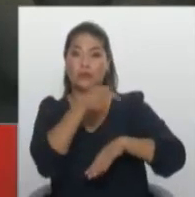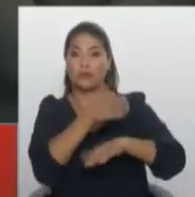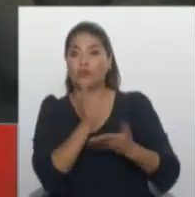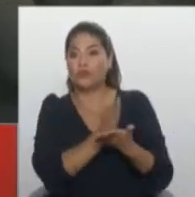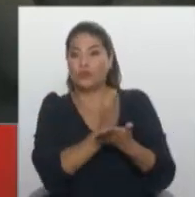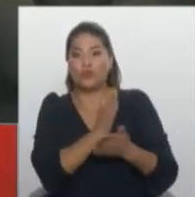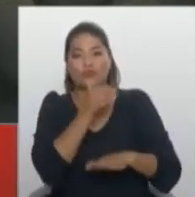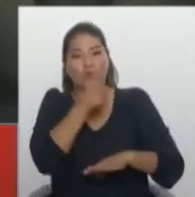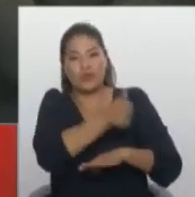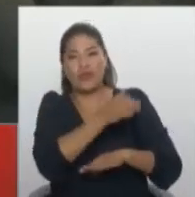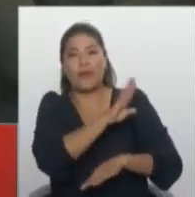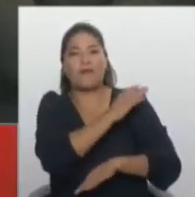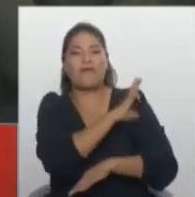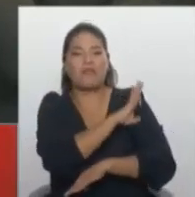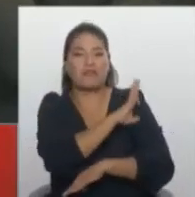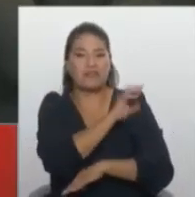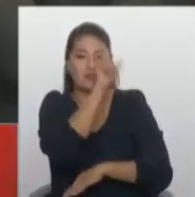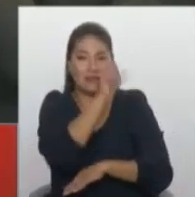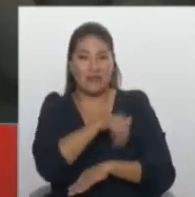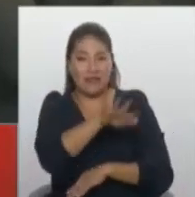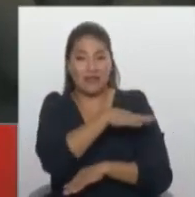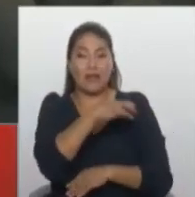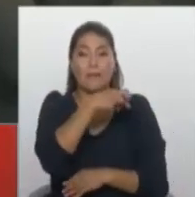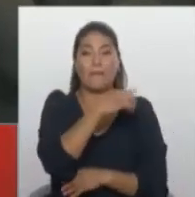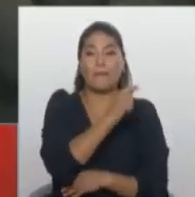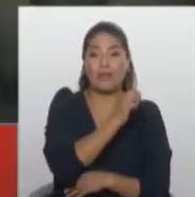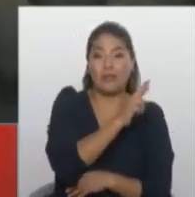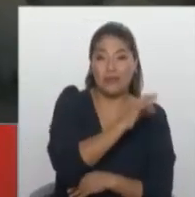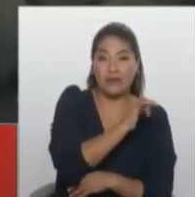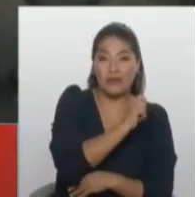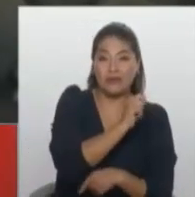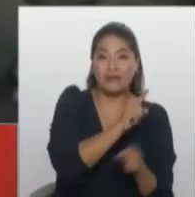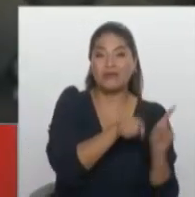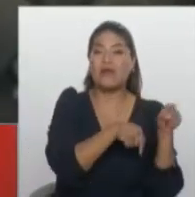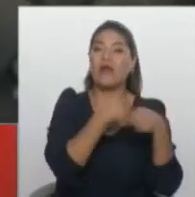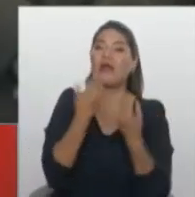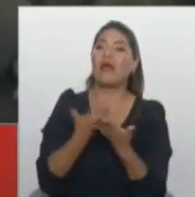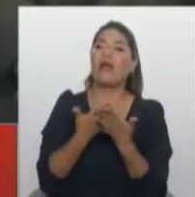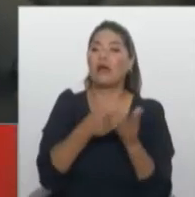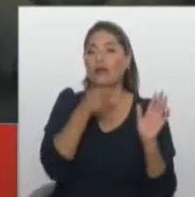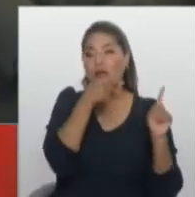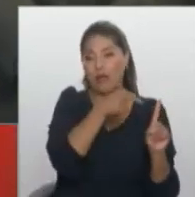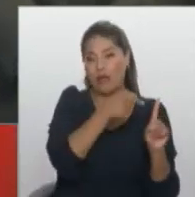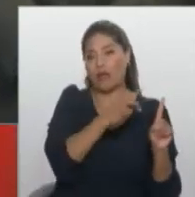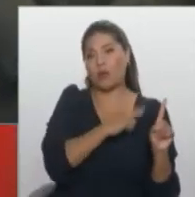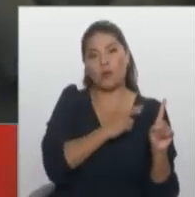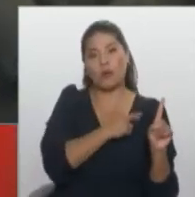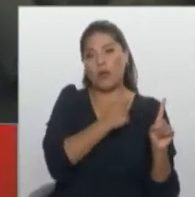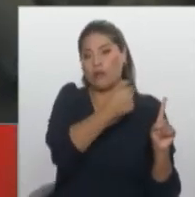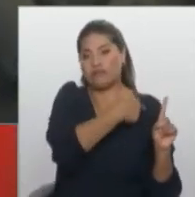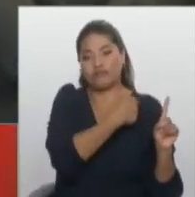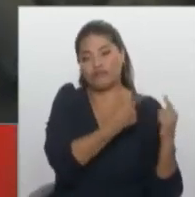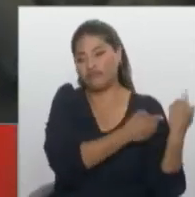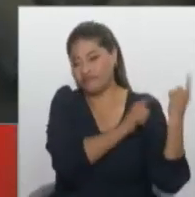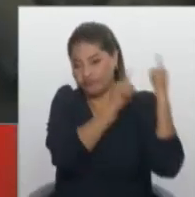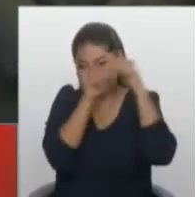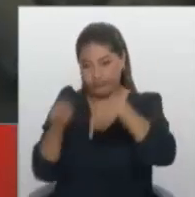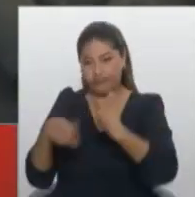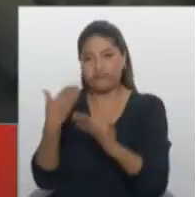dijo: "No te hagas prácticamente la loca, responde, responde por la organización criminal".